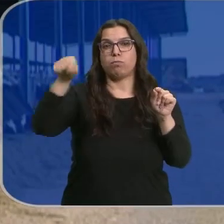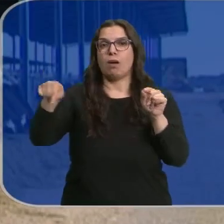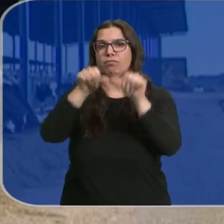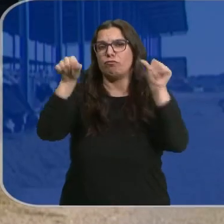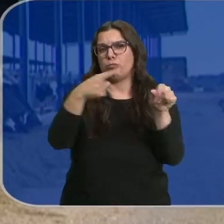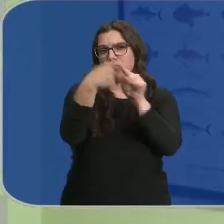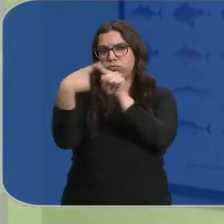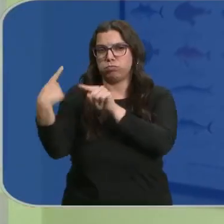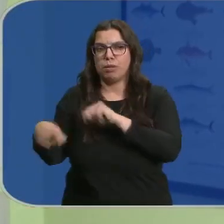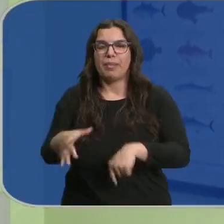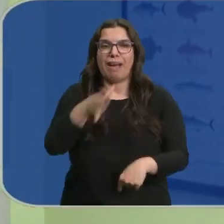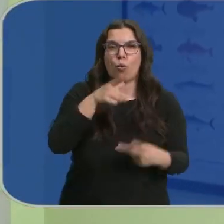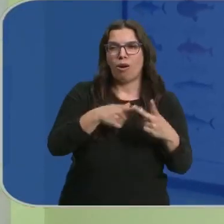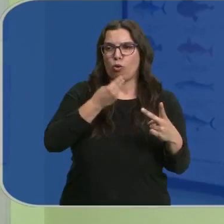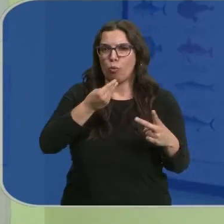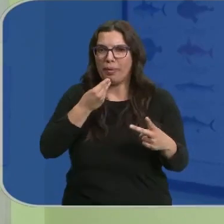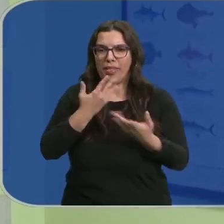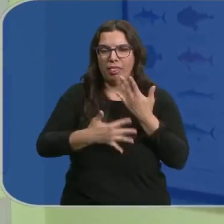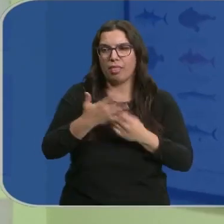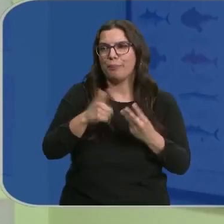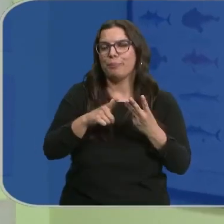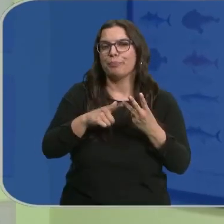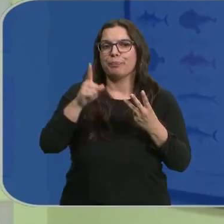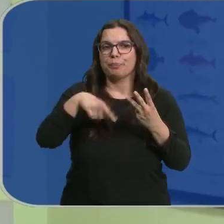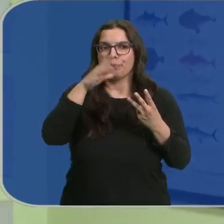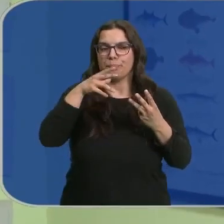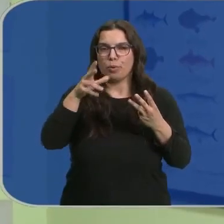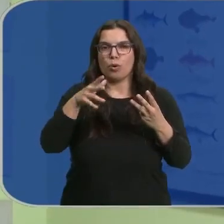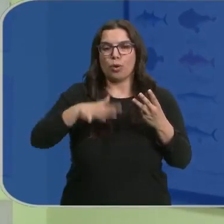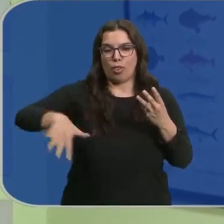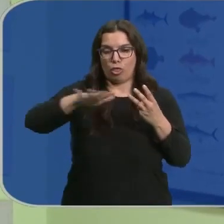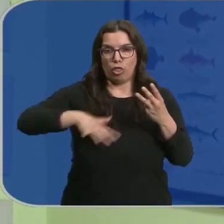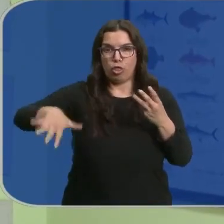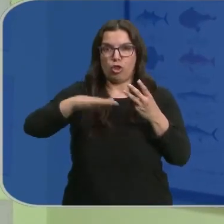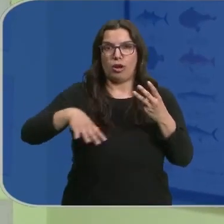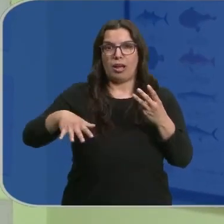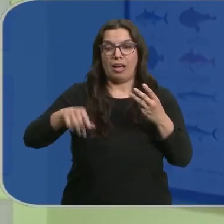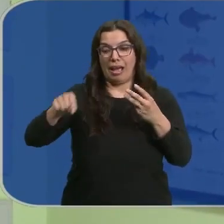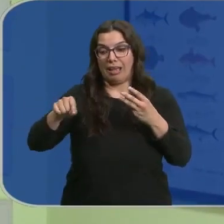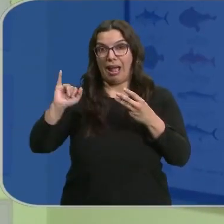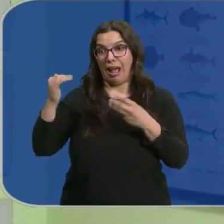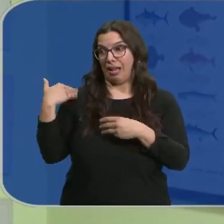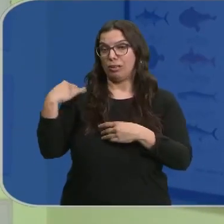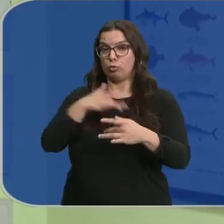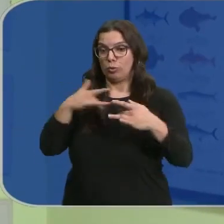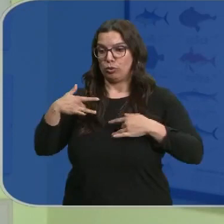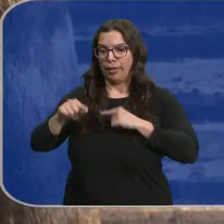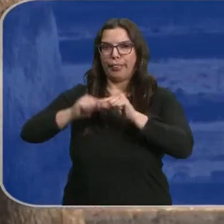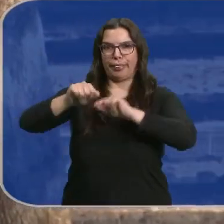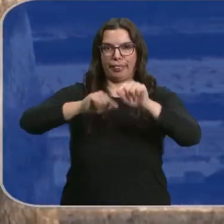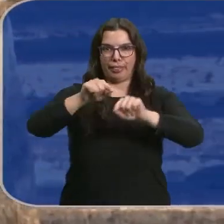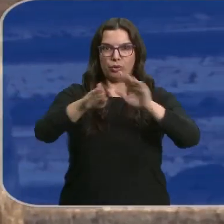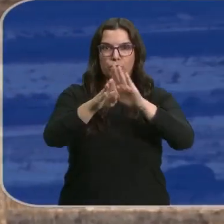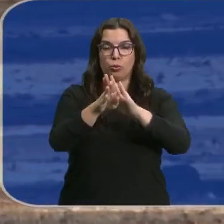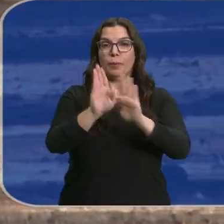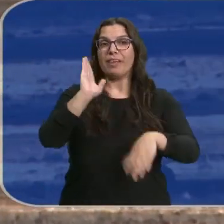distintas maneras. Por el agua, por el pienso, por haber ocupado naves donde ha habido animales con tuberculosis. Pero